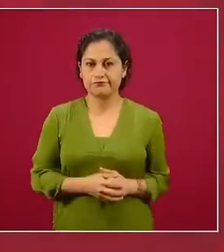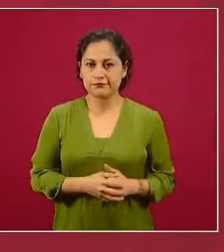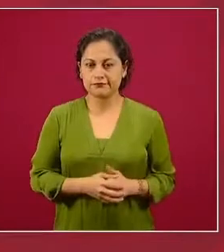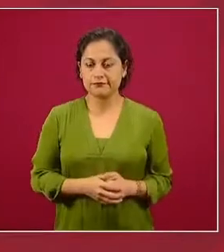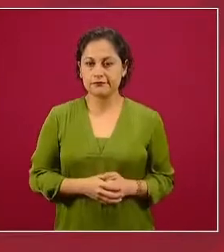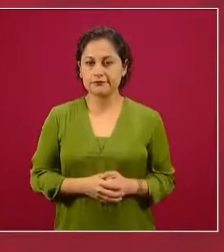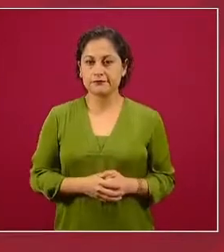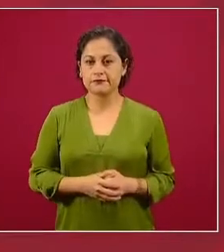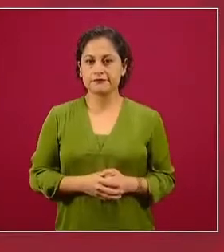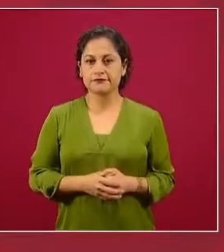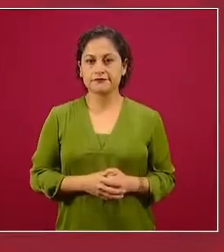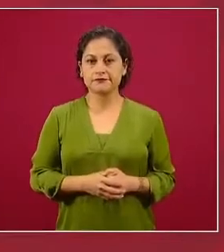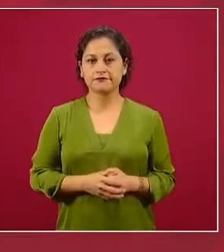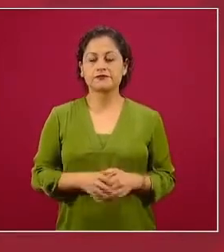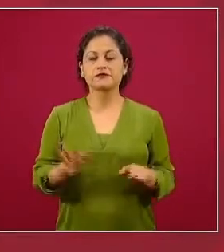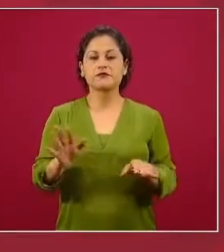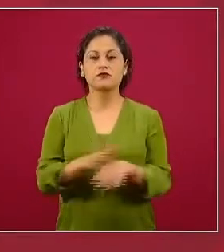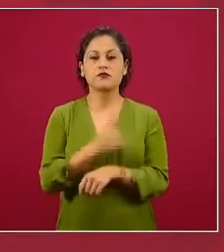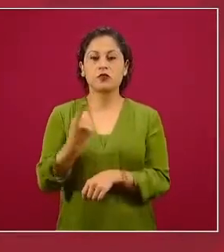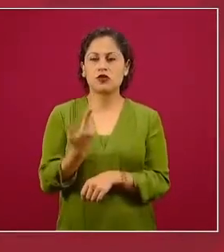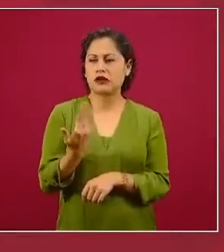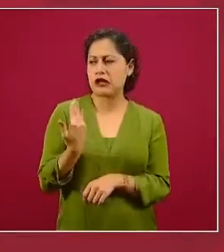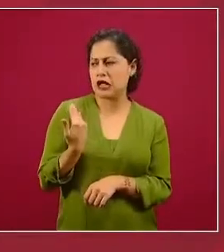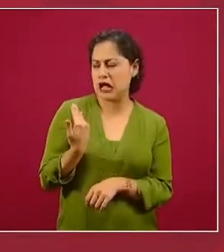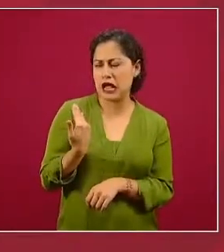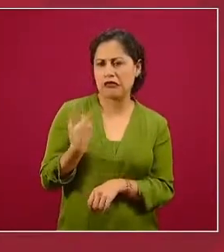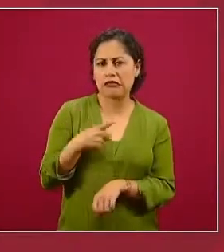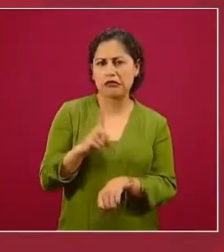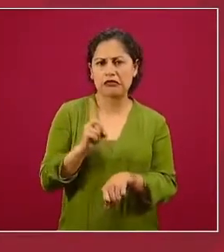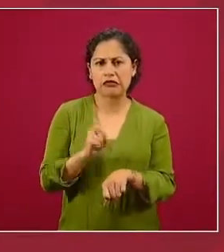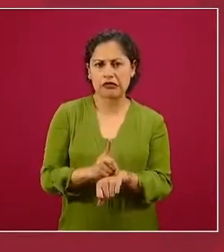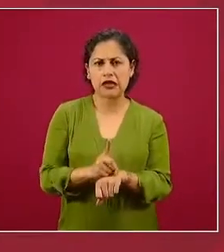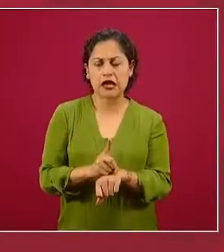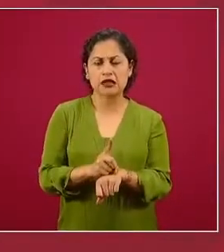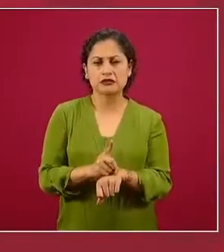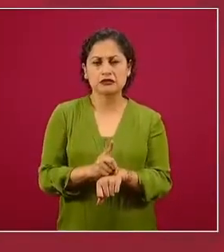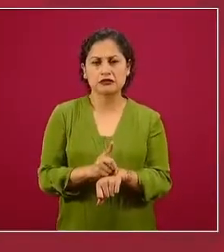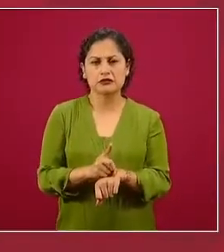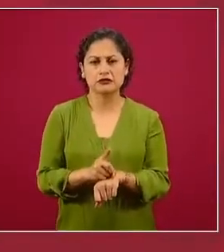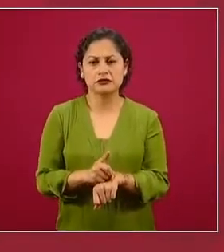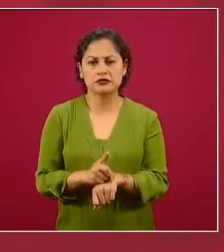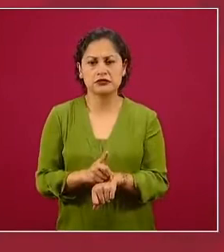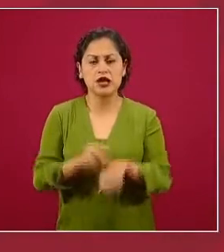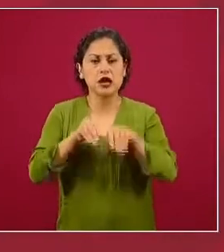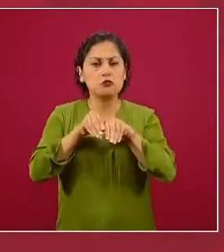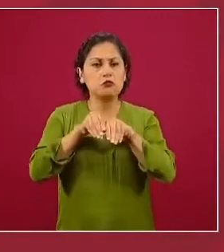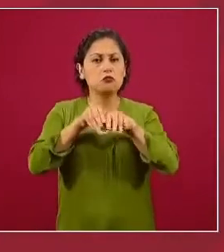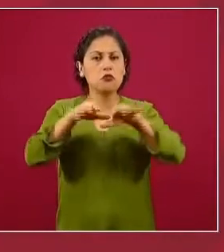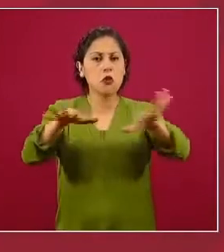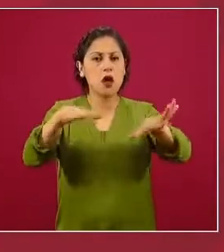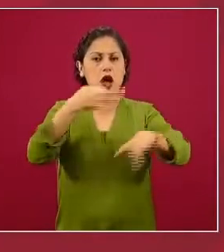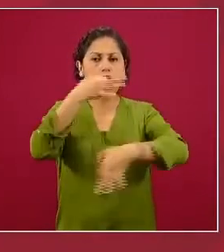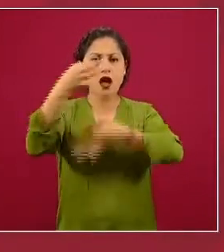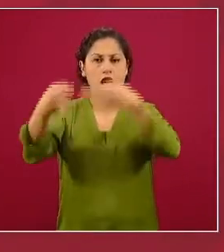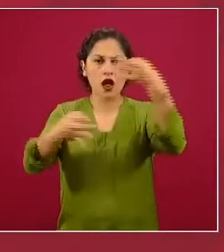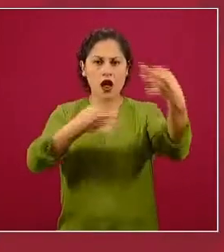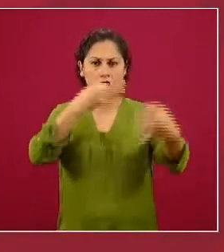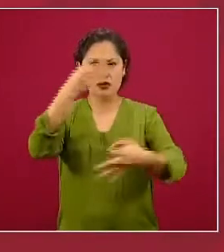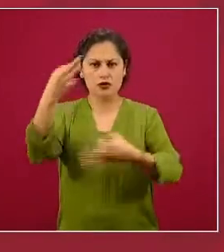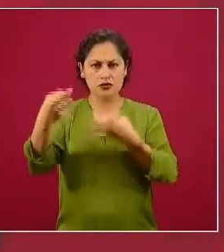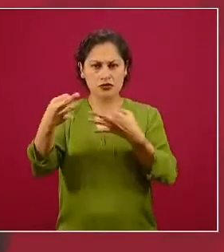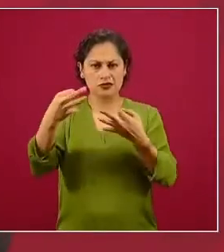hace unos días, nos parece un distractor innecesario esta idea de que la noticia sea que si